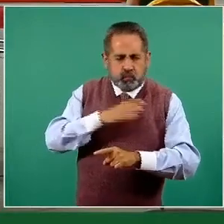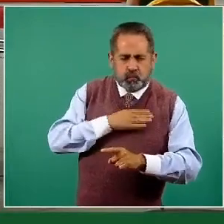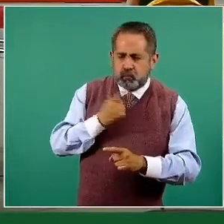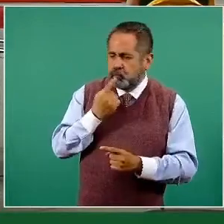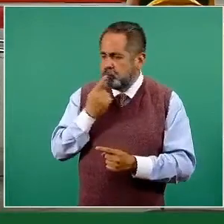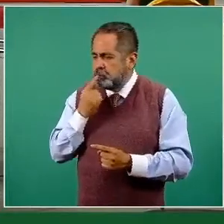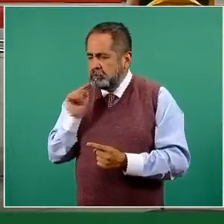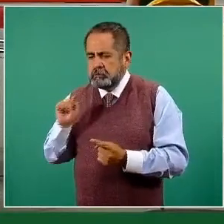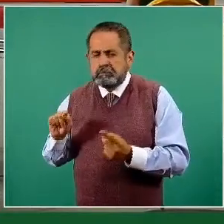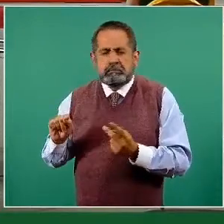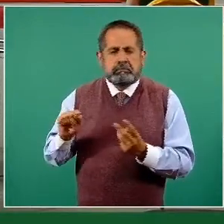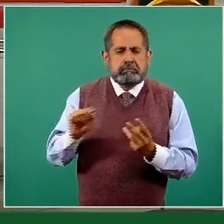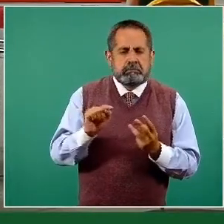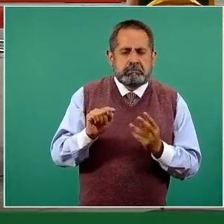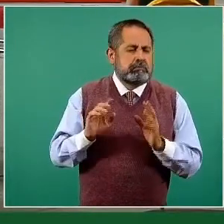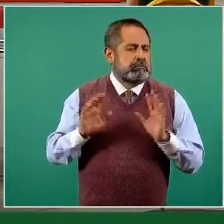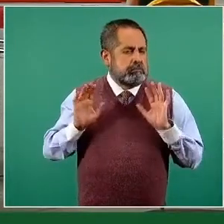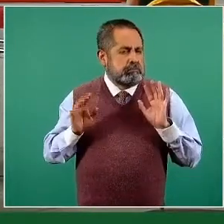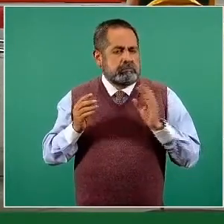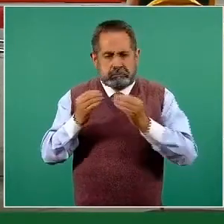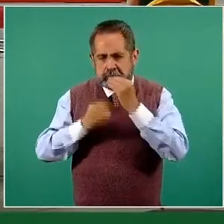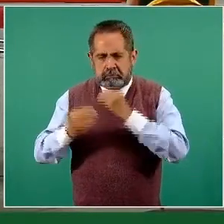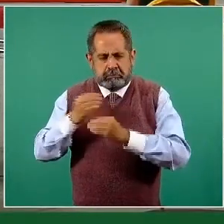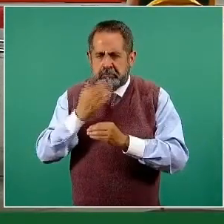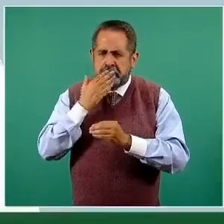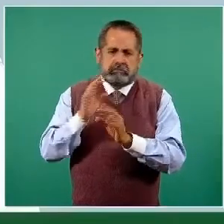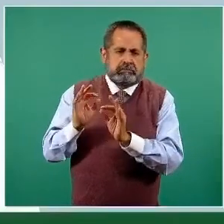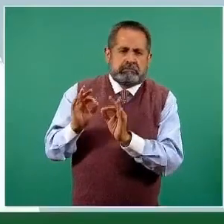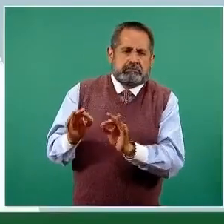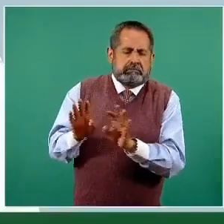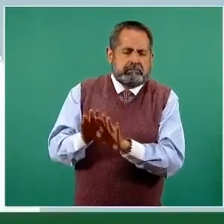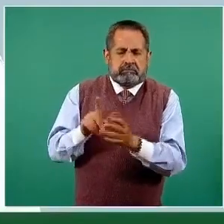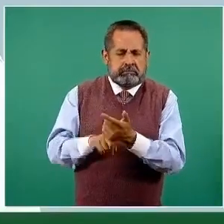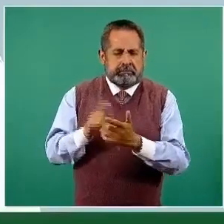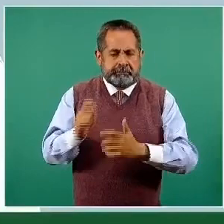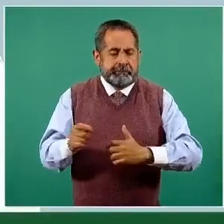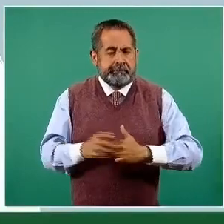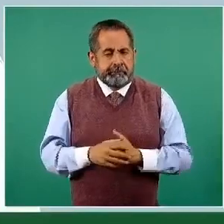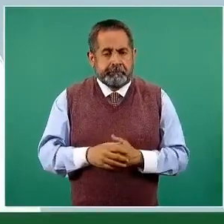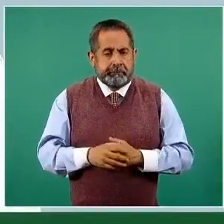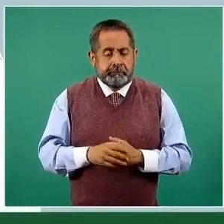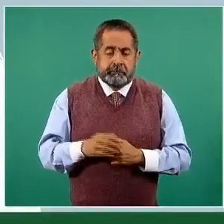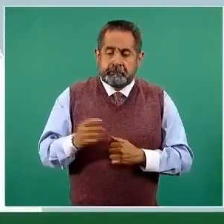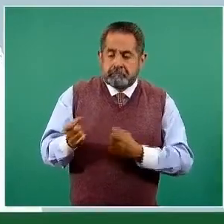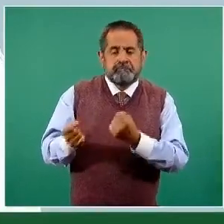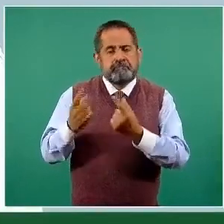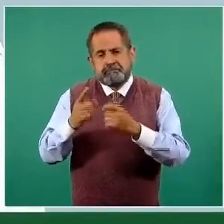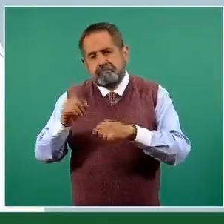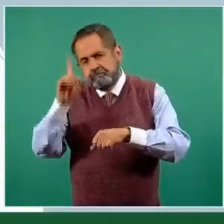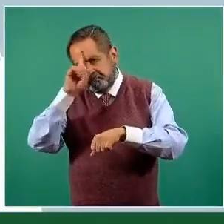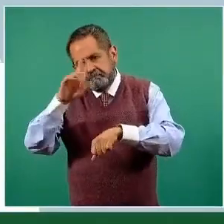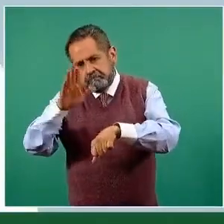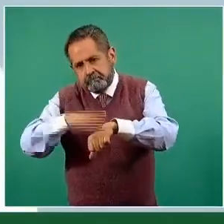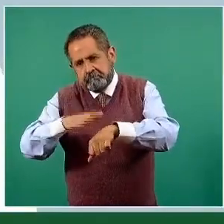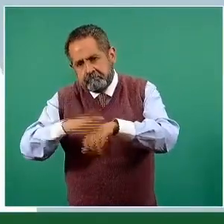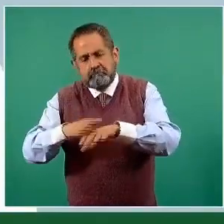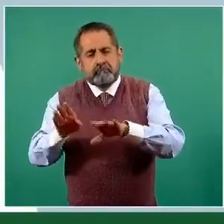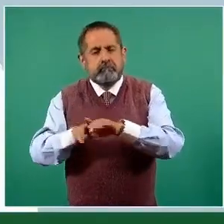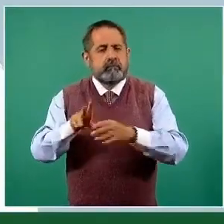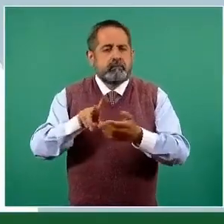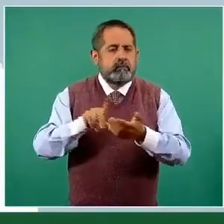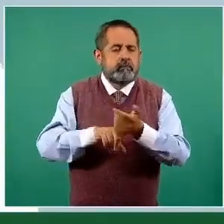grupos de alimentos es lo ideal. Hay algunas recomendaciones que se han hecho sobre